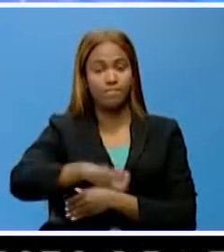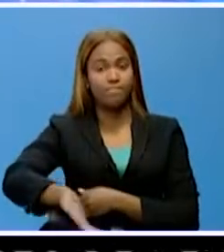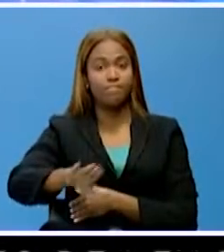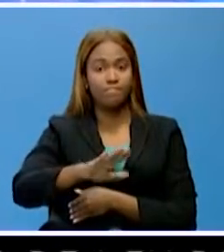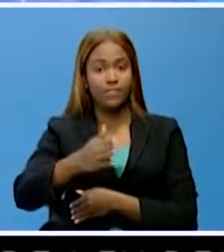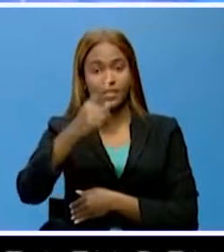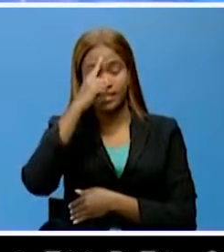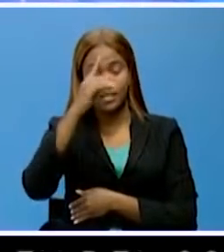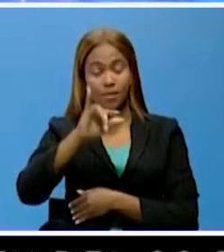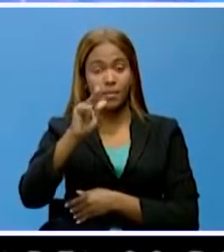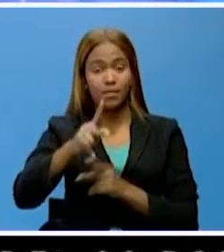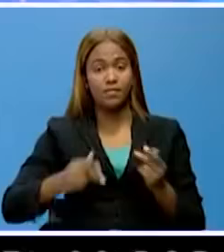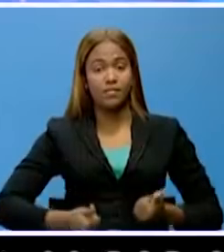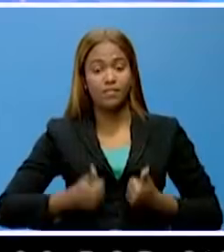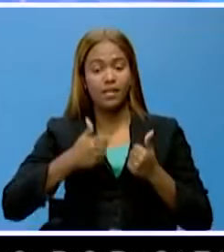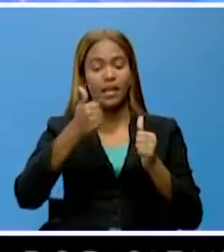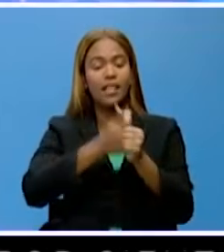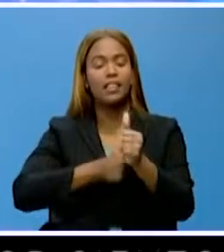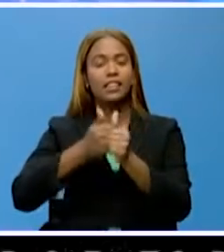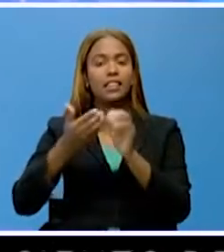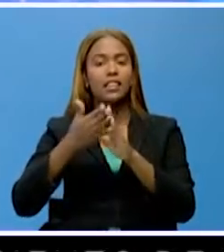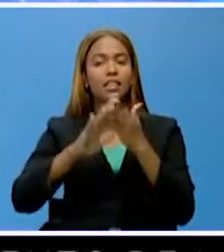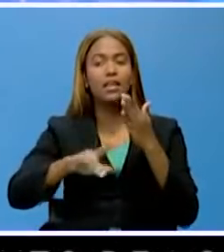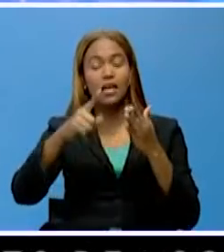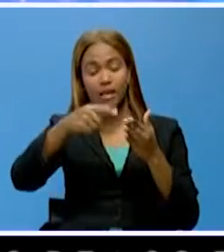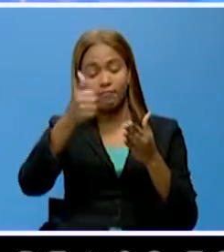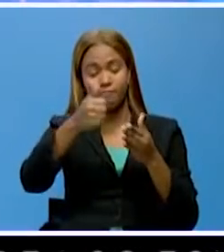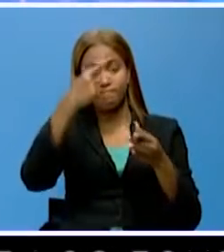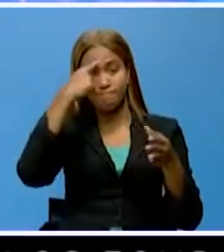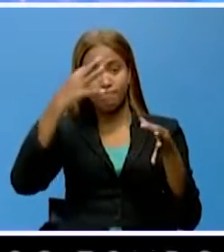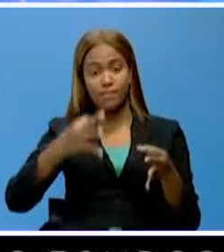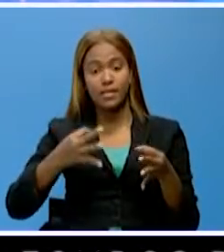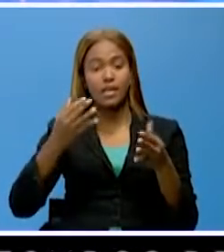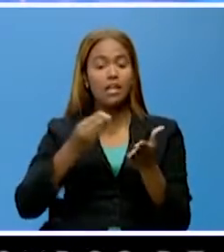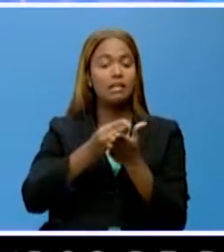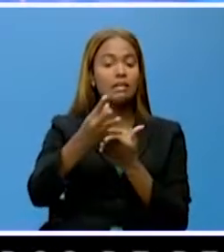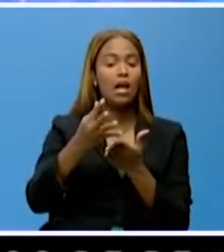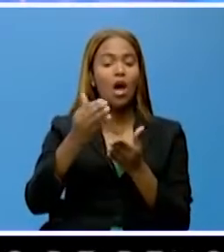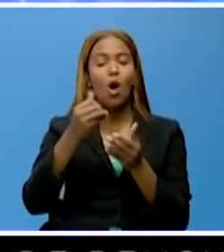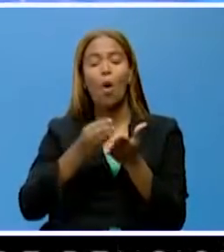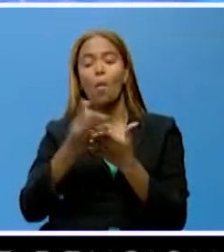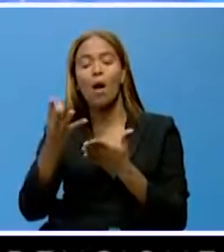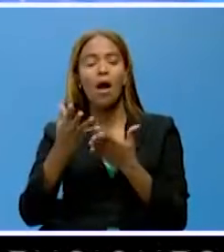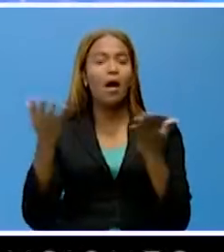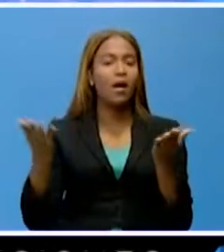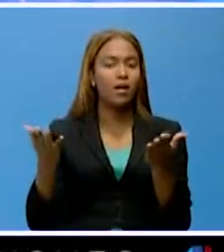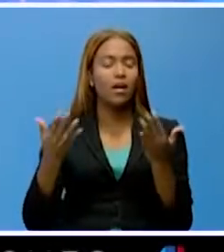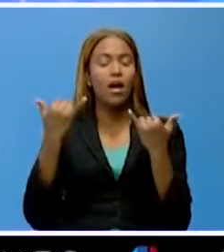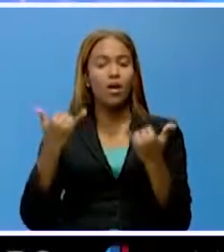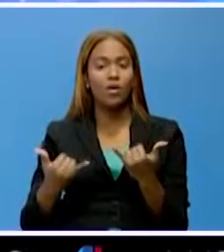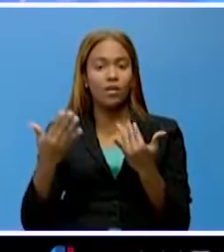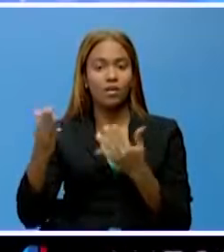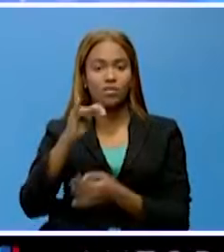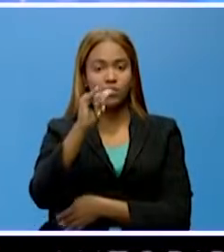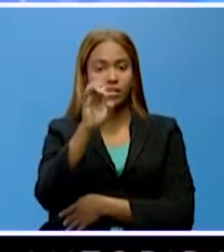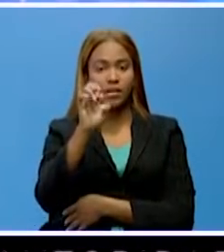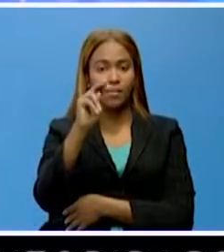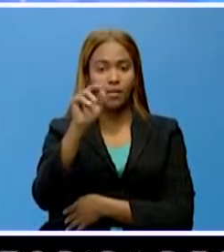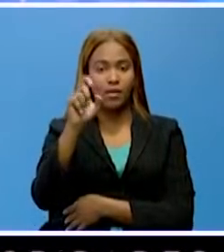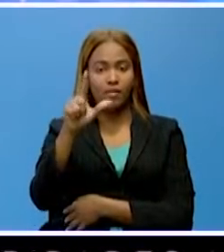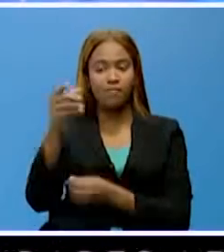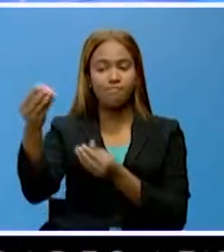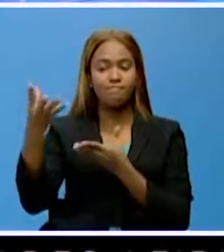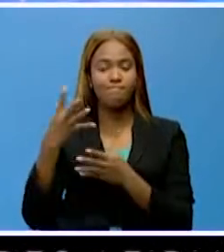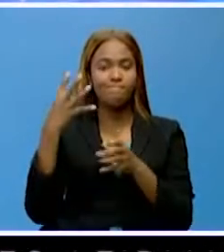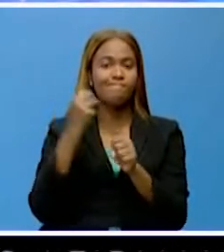demarcación, siendo los moradores de cada municipio los que deciden en qué se va a invertir esos recursos. Nuestro colaborador José Manuel Rosario nos